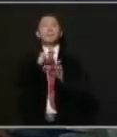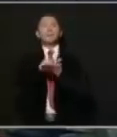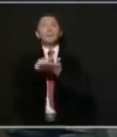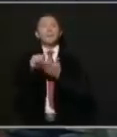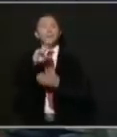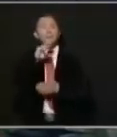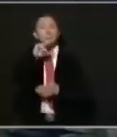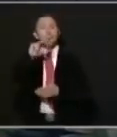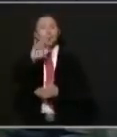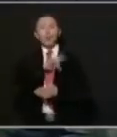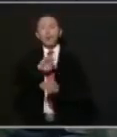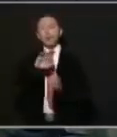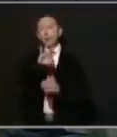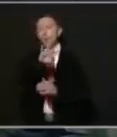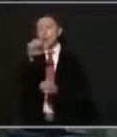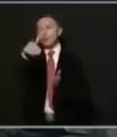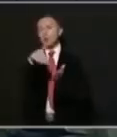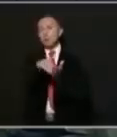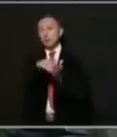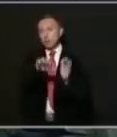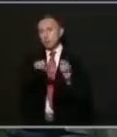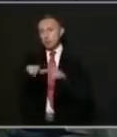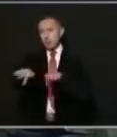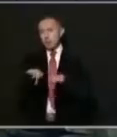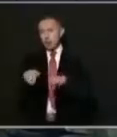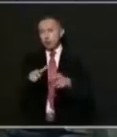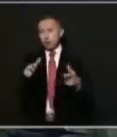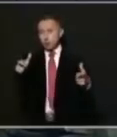400,000 empleos, no temporales,